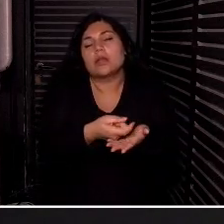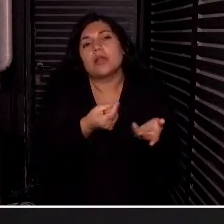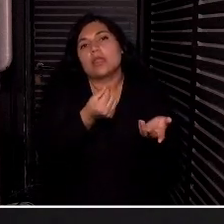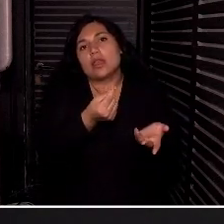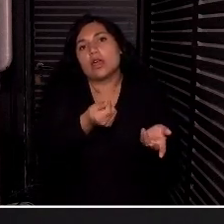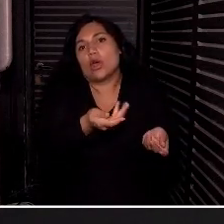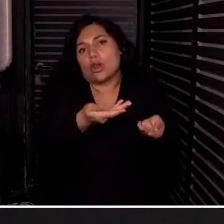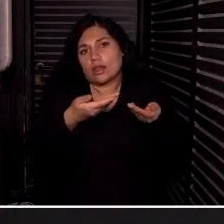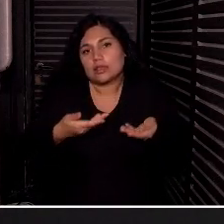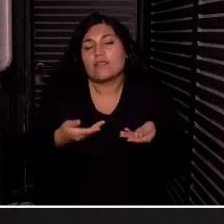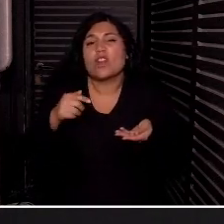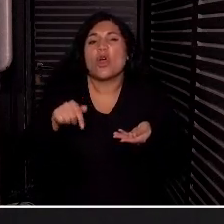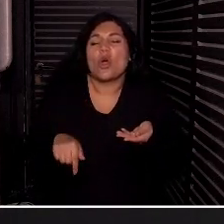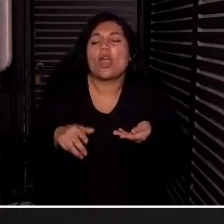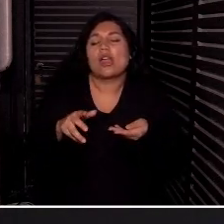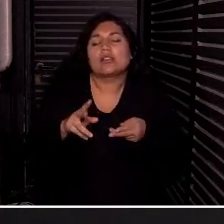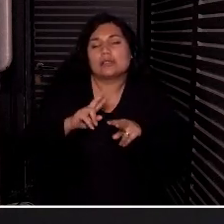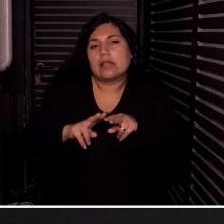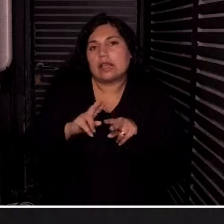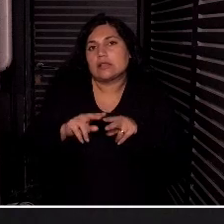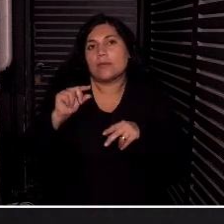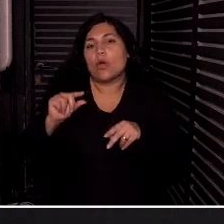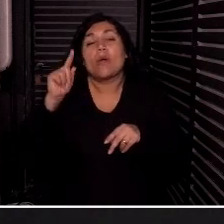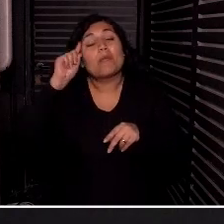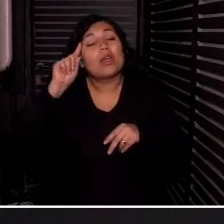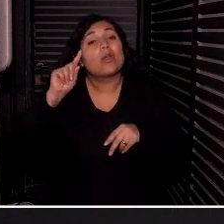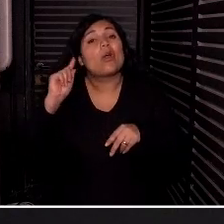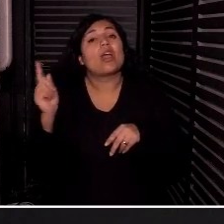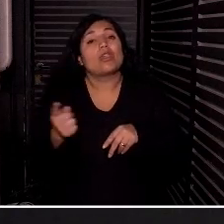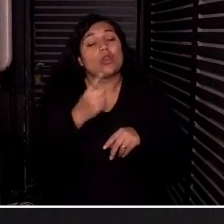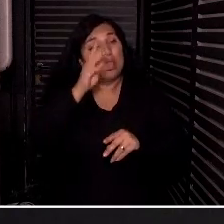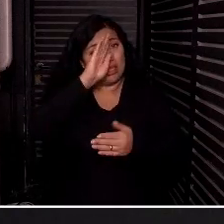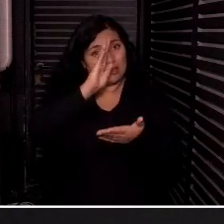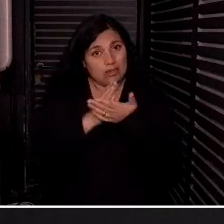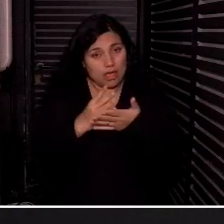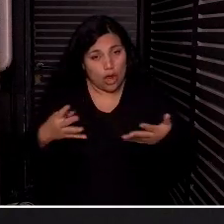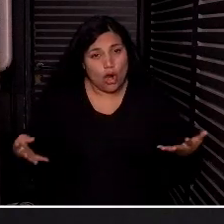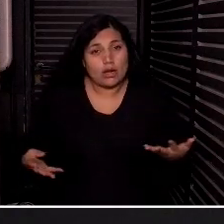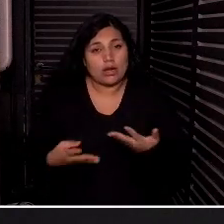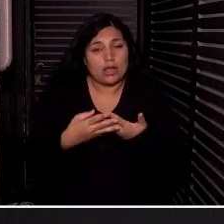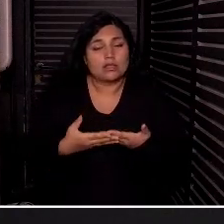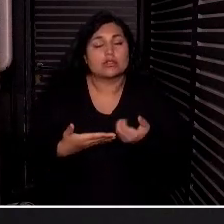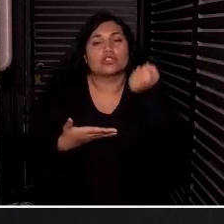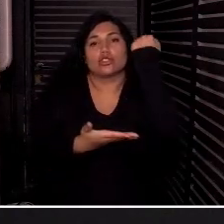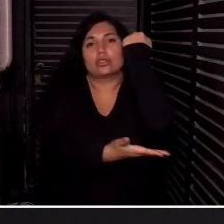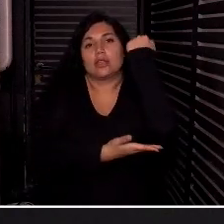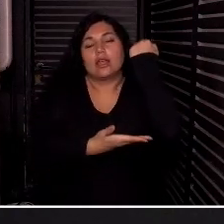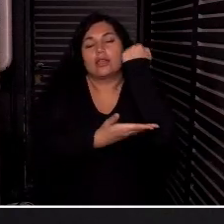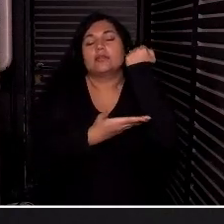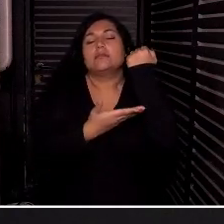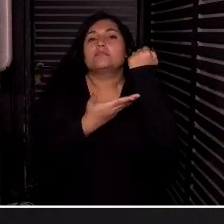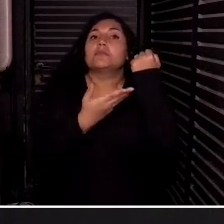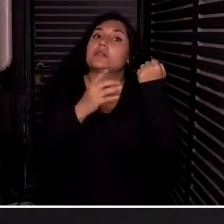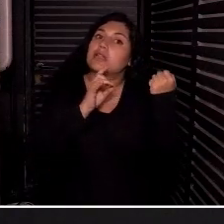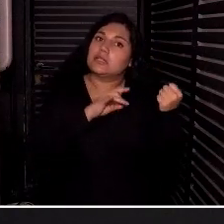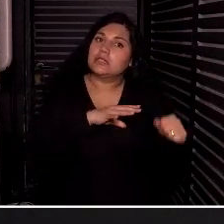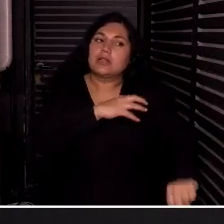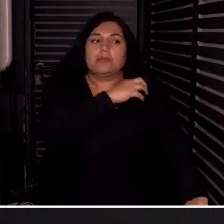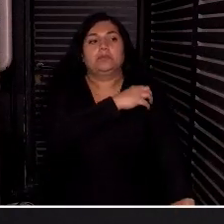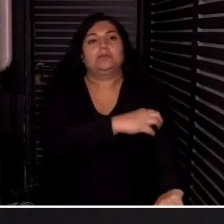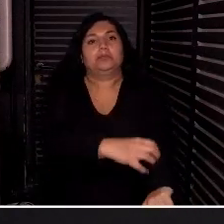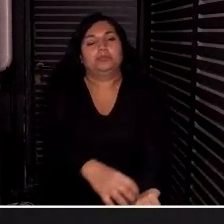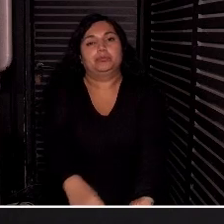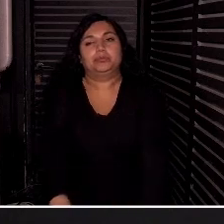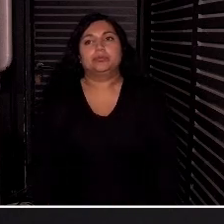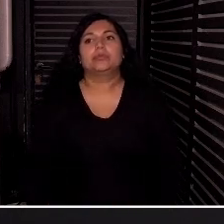hoy día Apenas se hace Pero ellos decidieron sostener una red para llegar a lugares de chile yo que ellos la retiraría ya